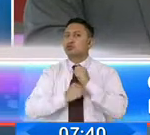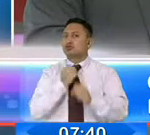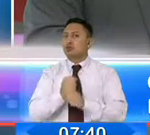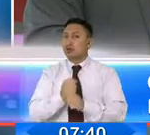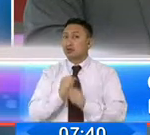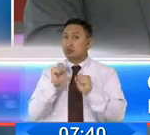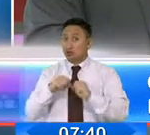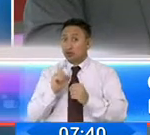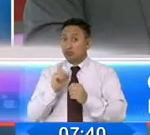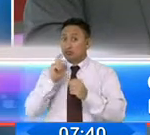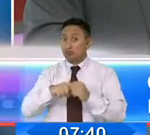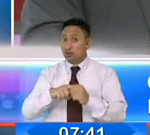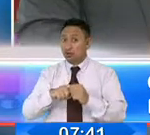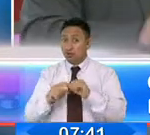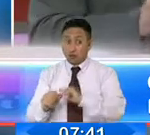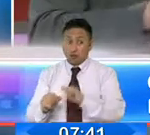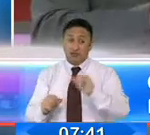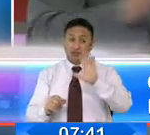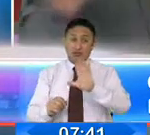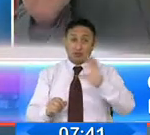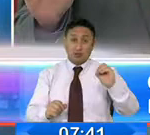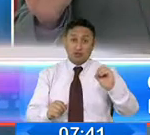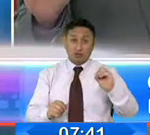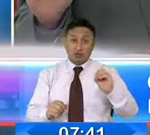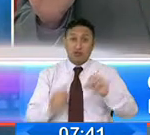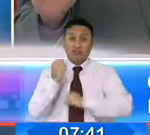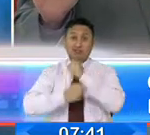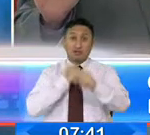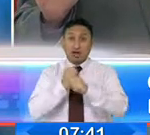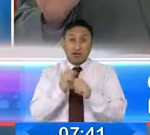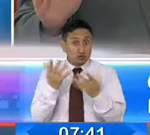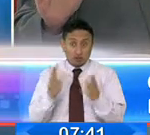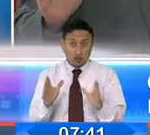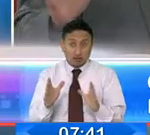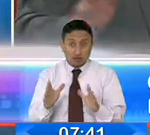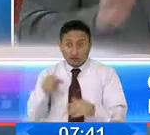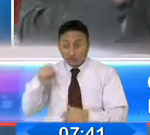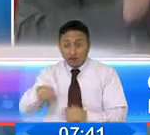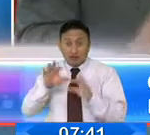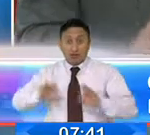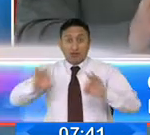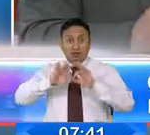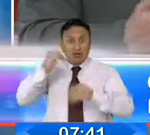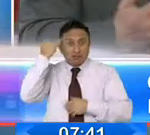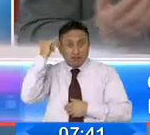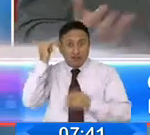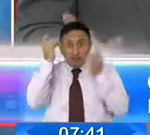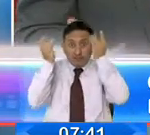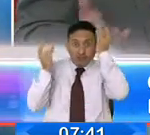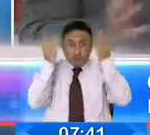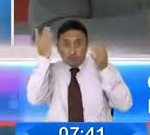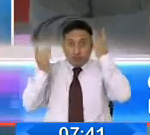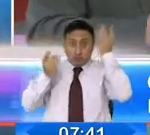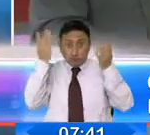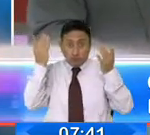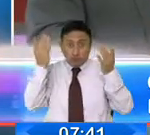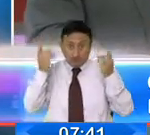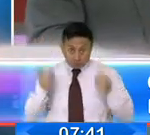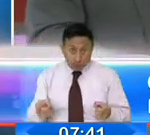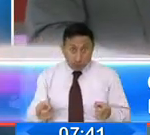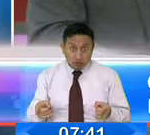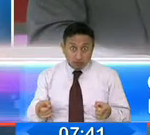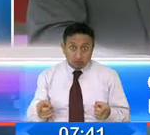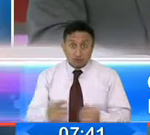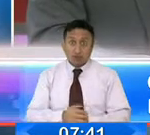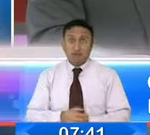de 50, 55 años? O sea, el límite es la creatividad que uno puede tener y el proyecto que sea viable, ¿no? Correcto,